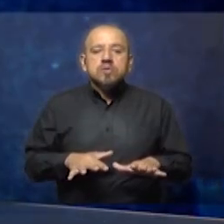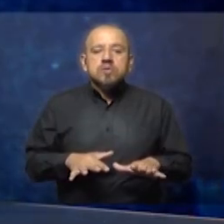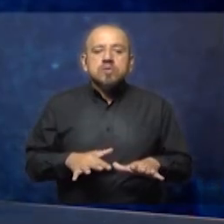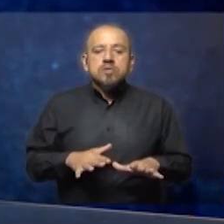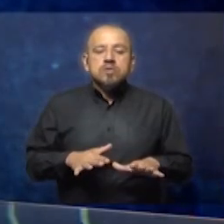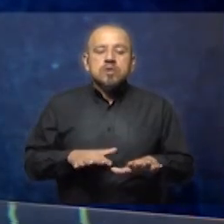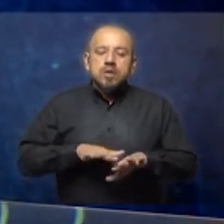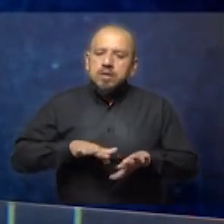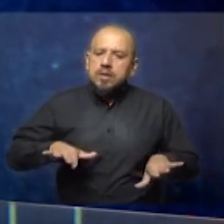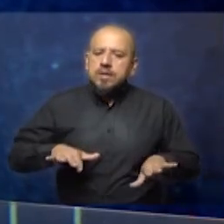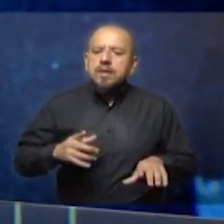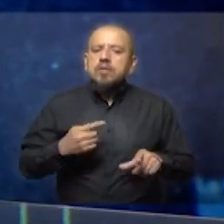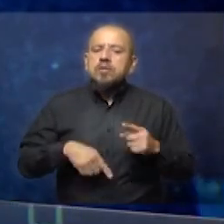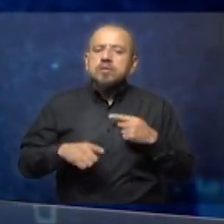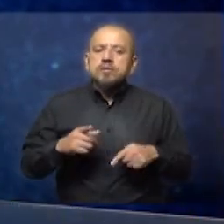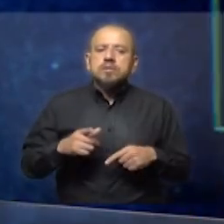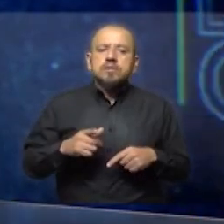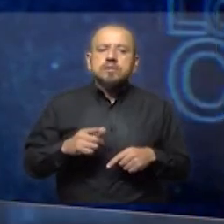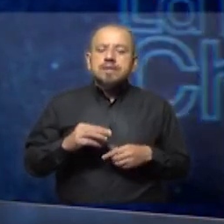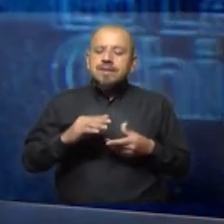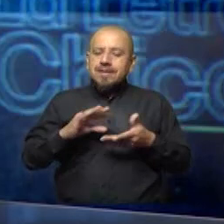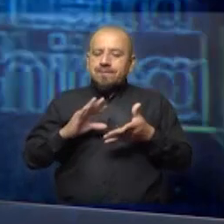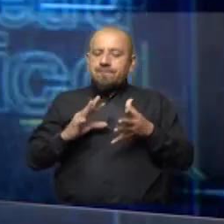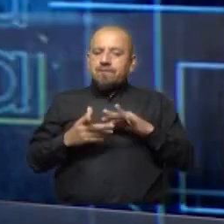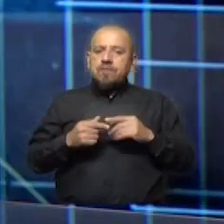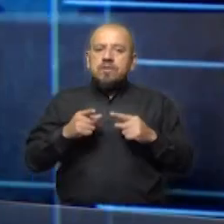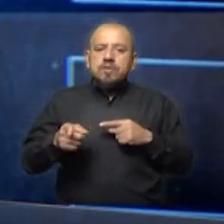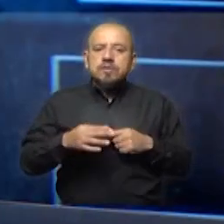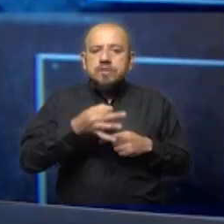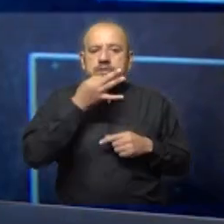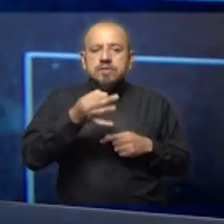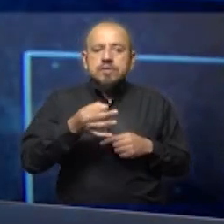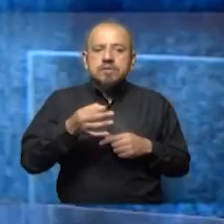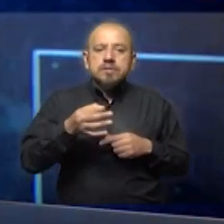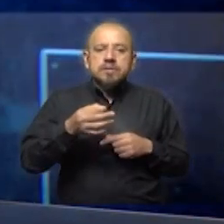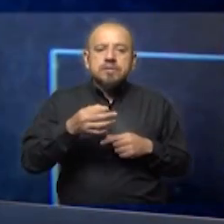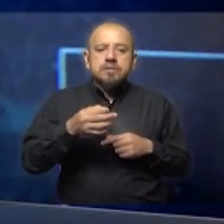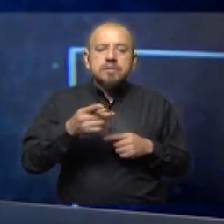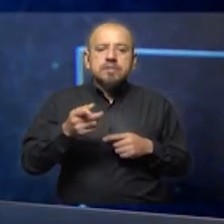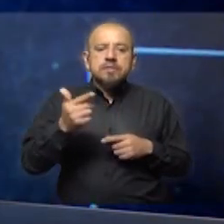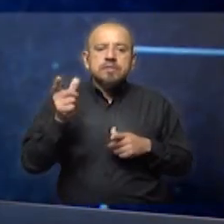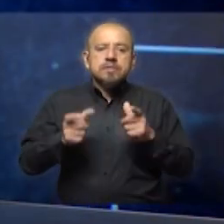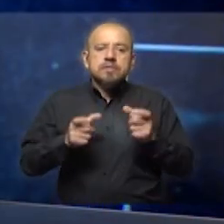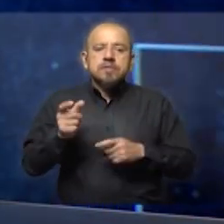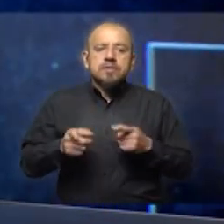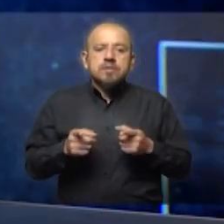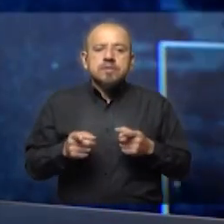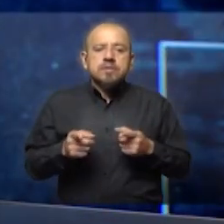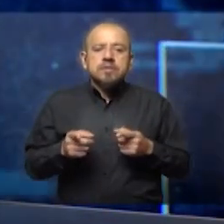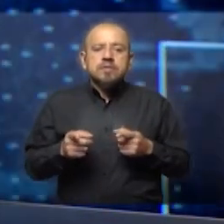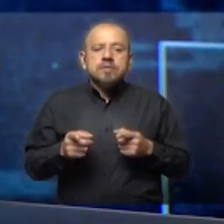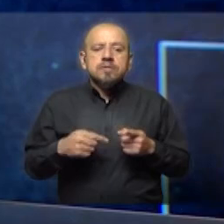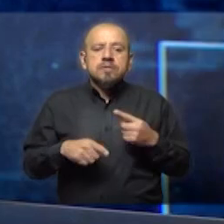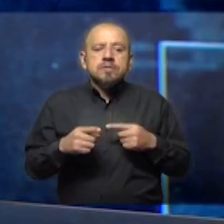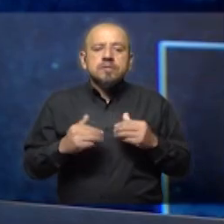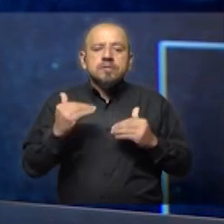de serlo ahí me parece que la manera en la cual él expresa a gente bueno